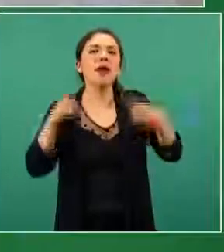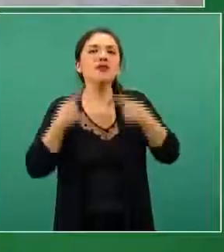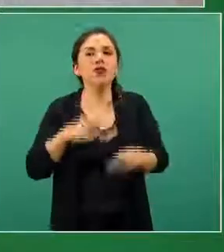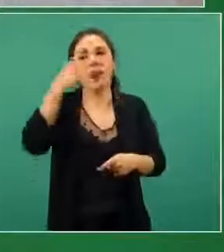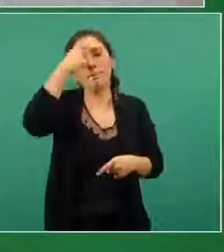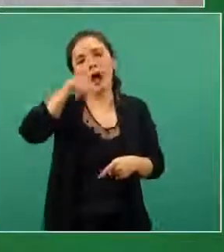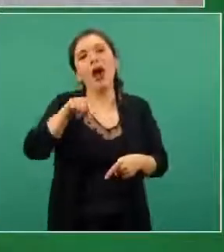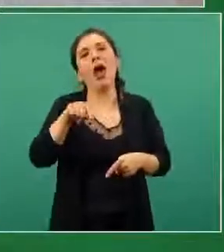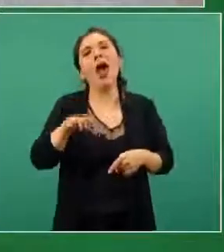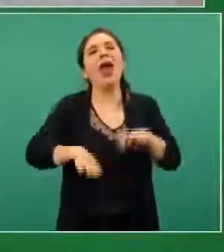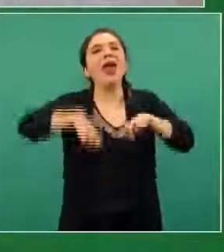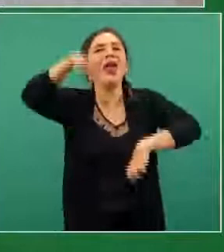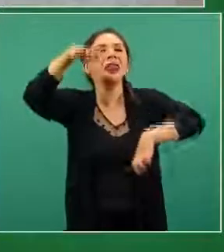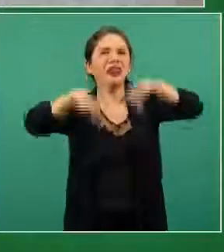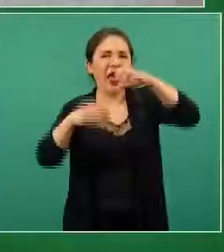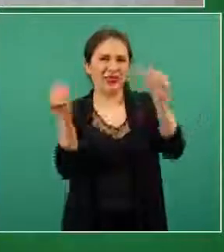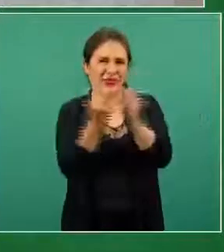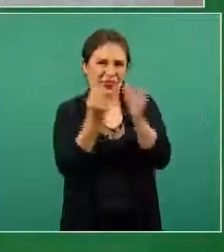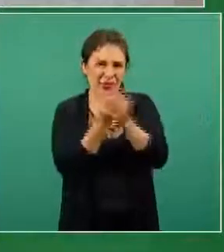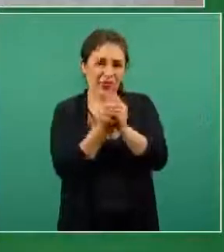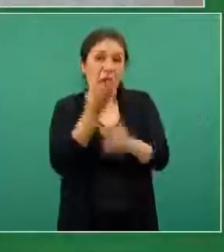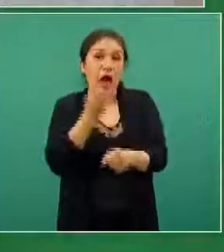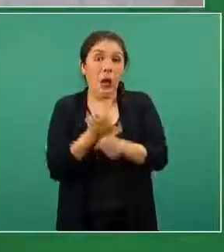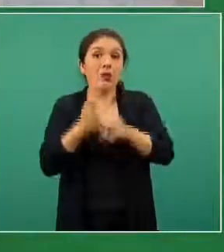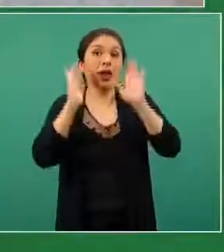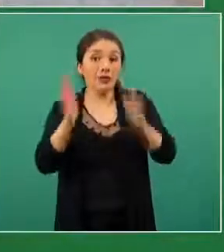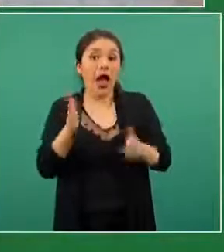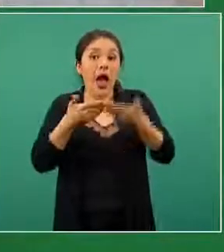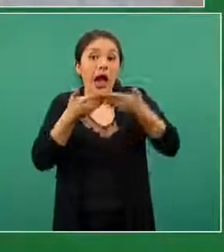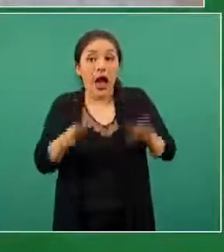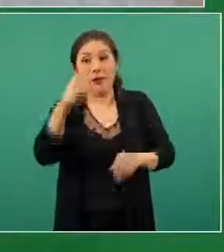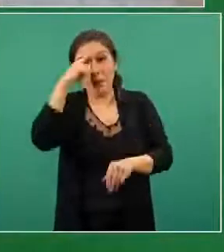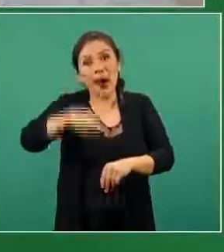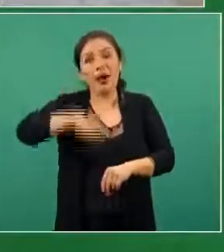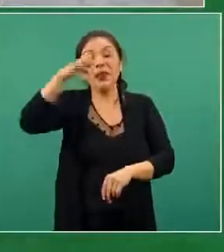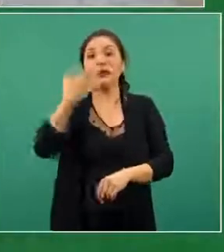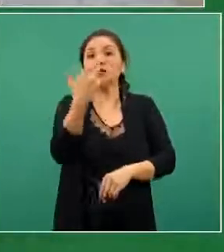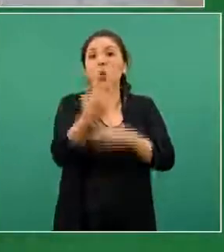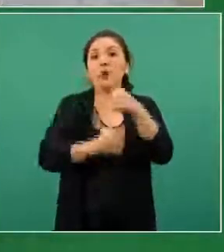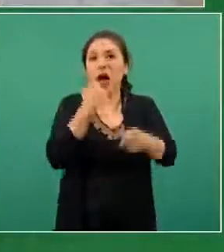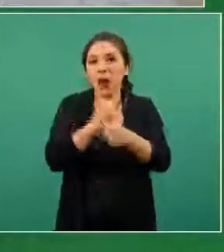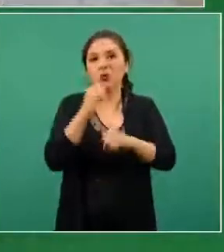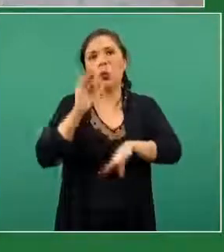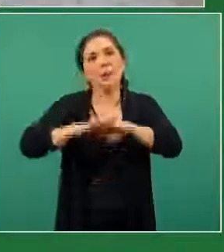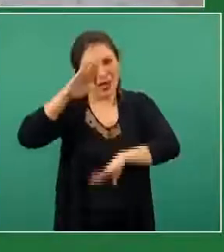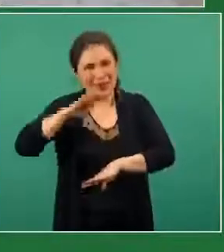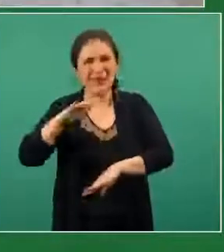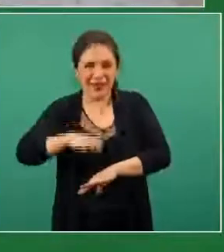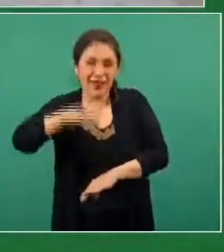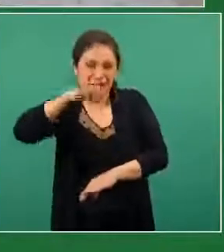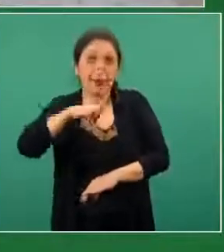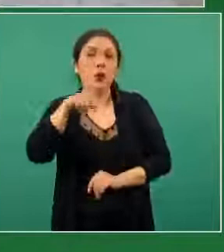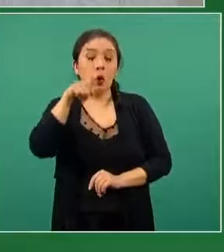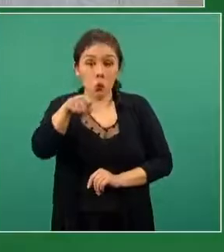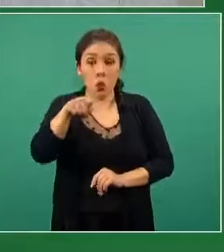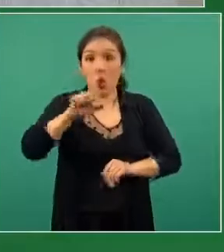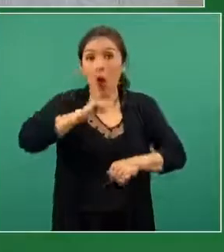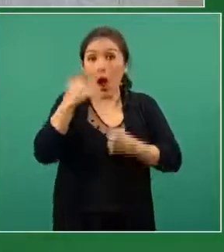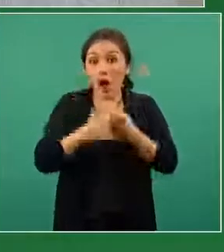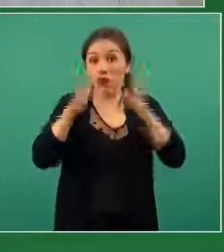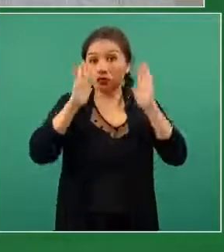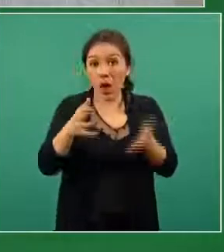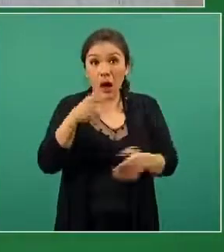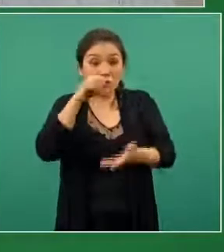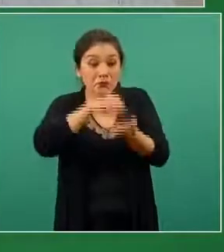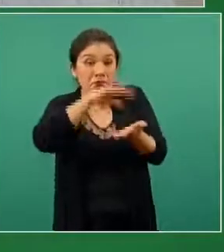personas por edad, ¿no? Que en este caso está activo ya para los que tienen 50 años o más. Si ustedes ya